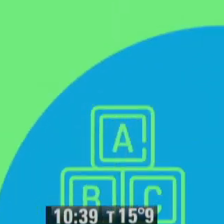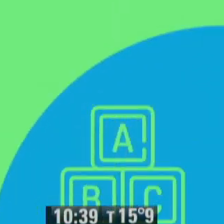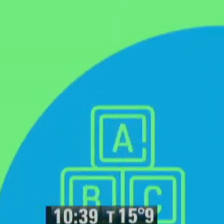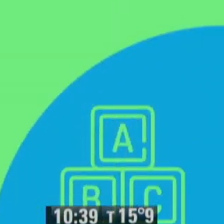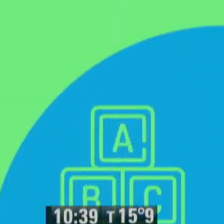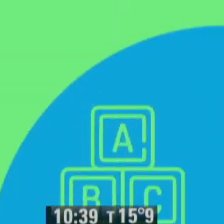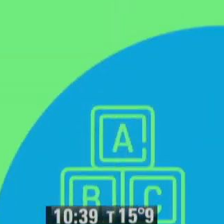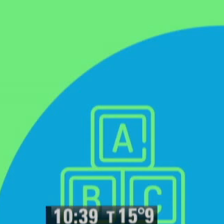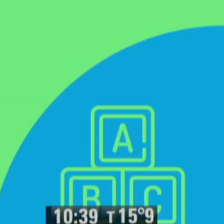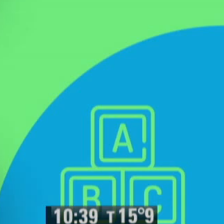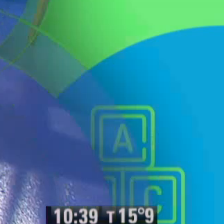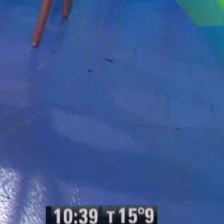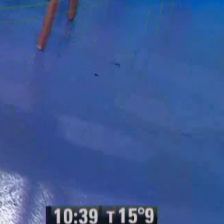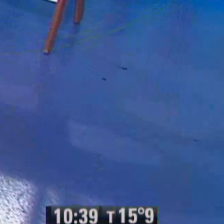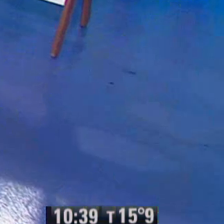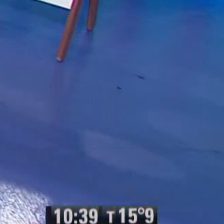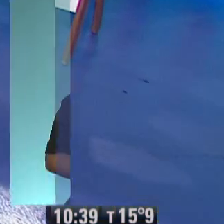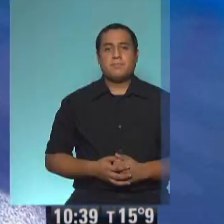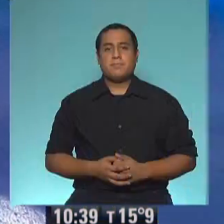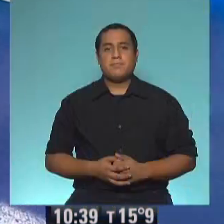lo que quiero